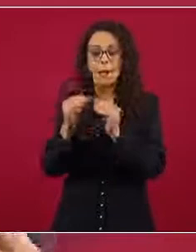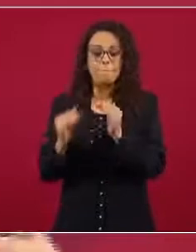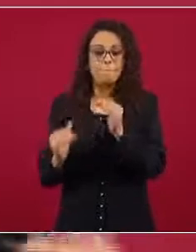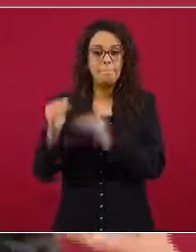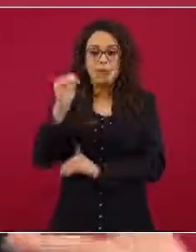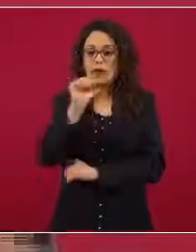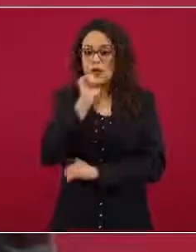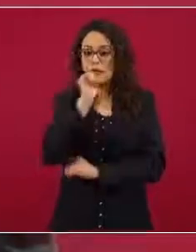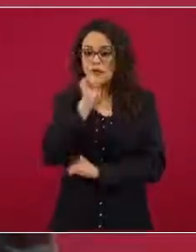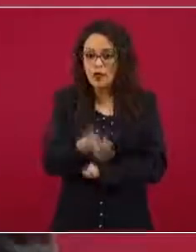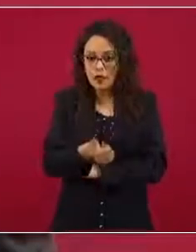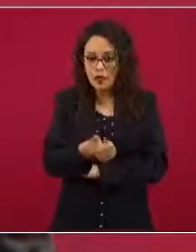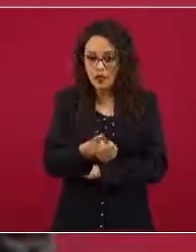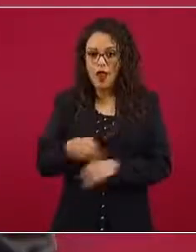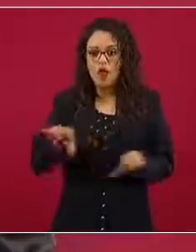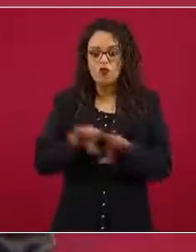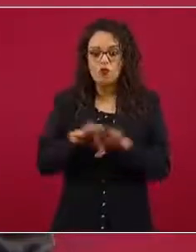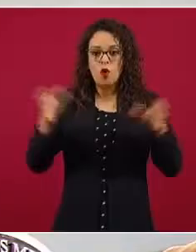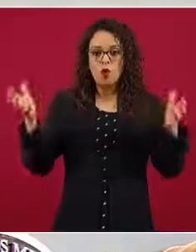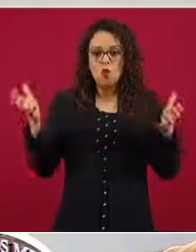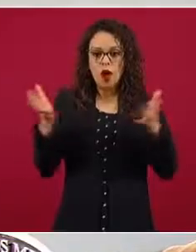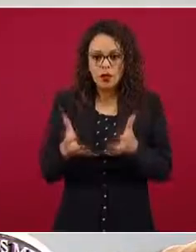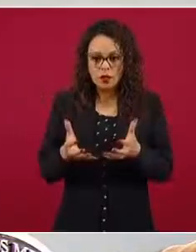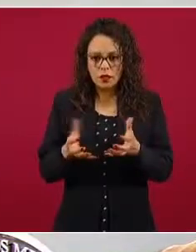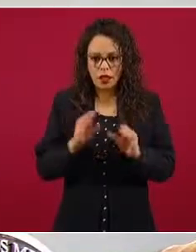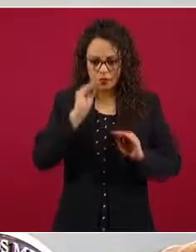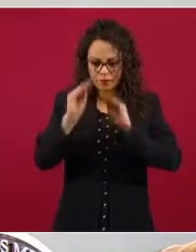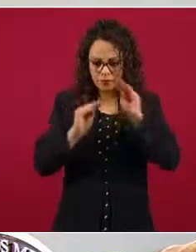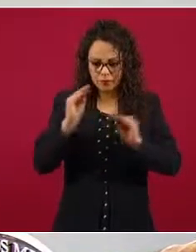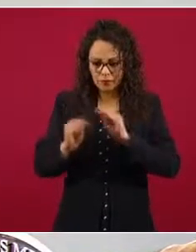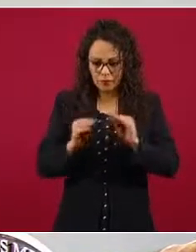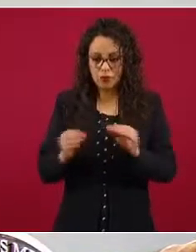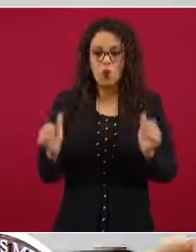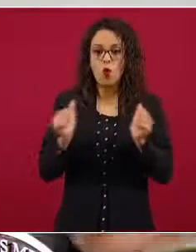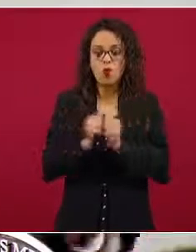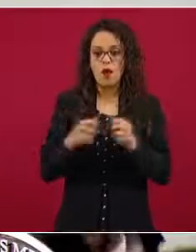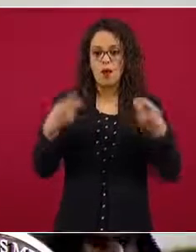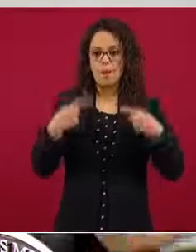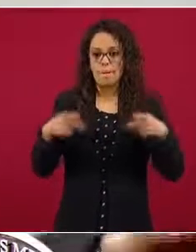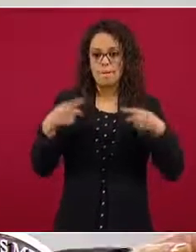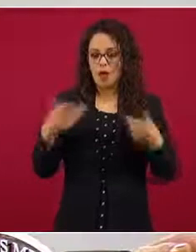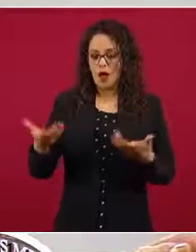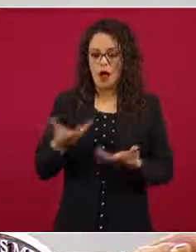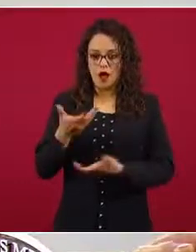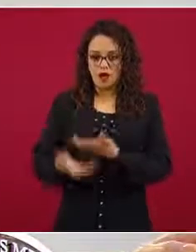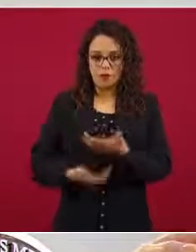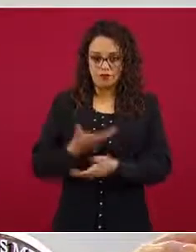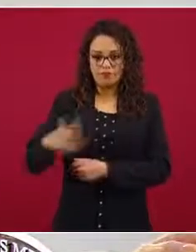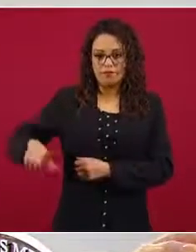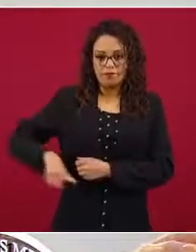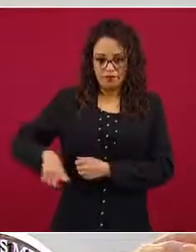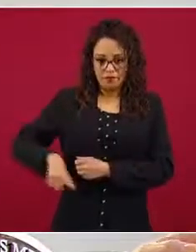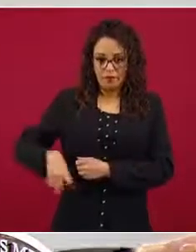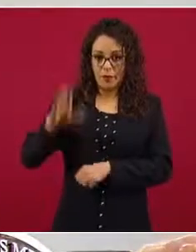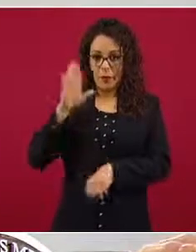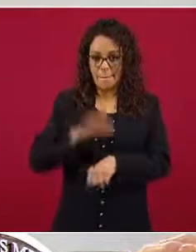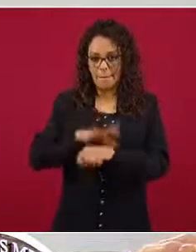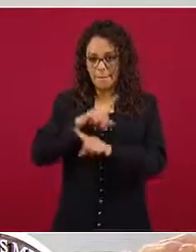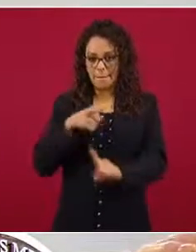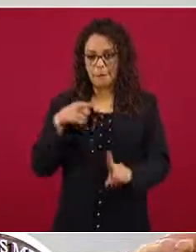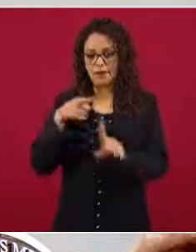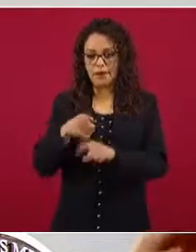desarrolló utilizando las capacidades de los funcionarios públicos. Destaco en particular la